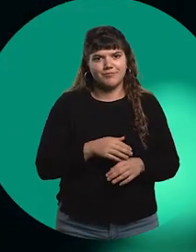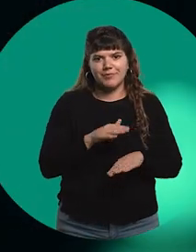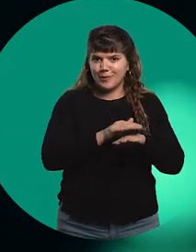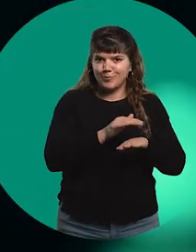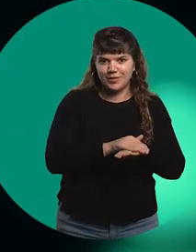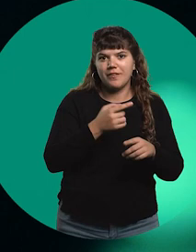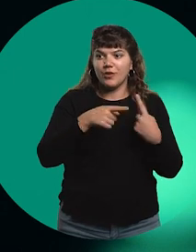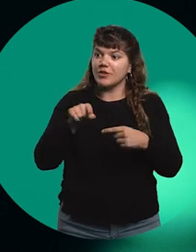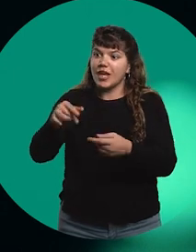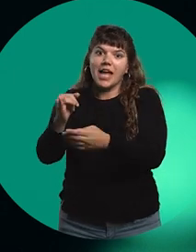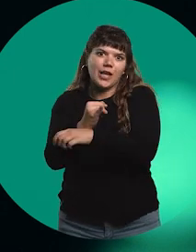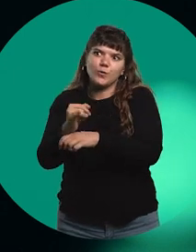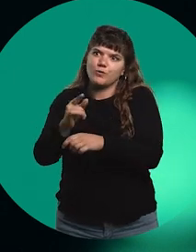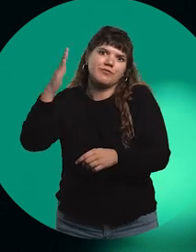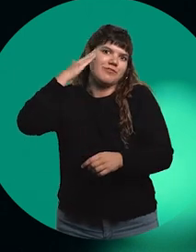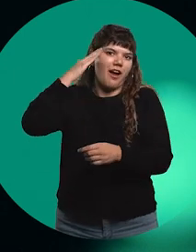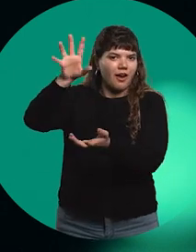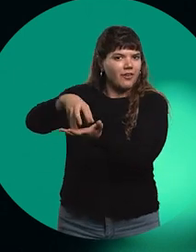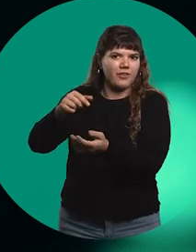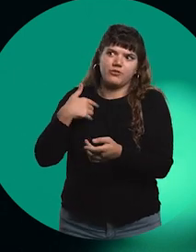sabiendo que eso va a pasar.